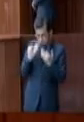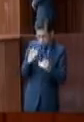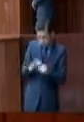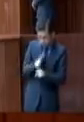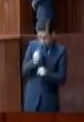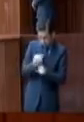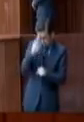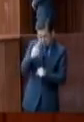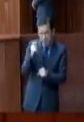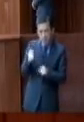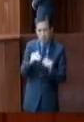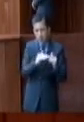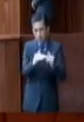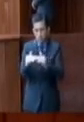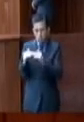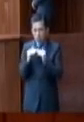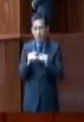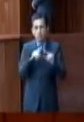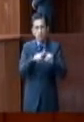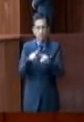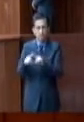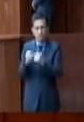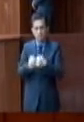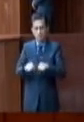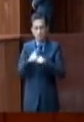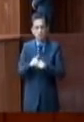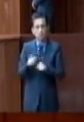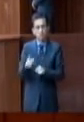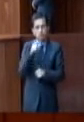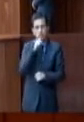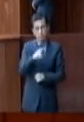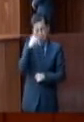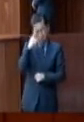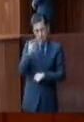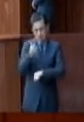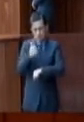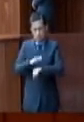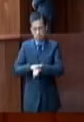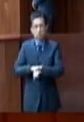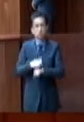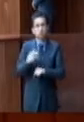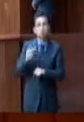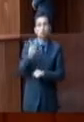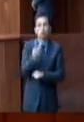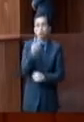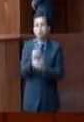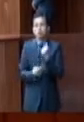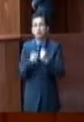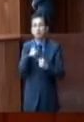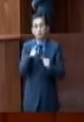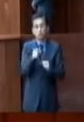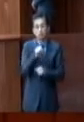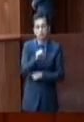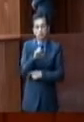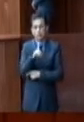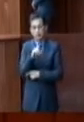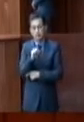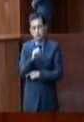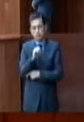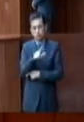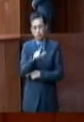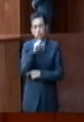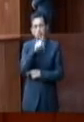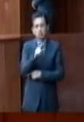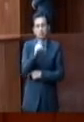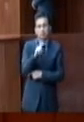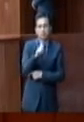direcciones de igualdad y diversidad social y general de administración ambas de la secretaria de desarrollo social así como de la